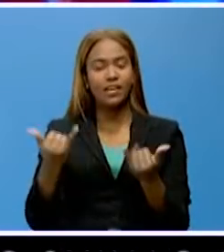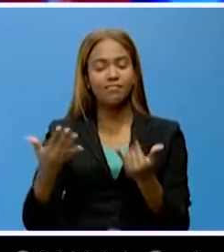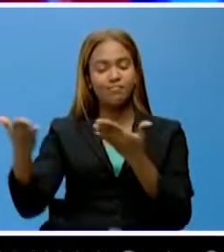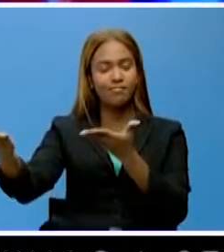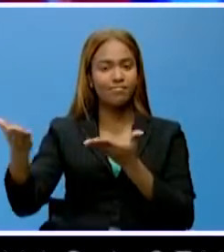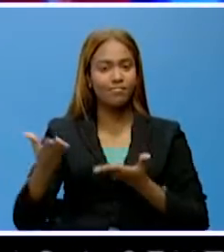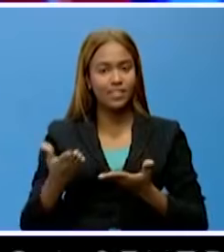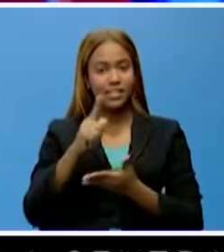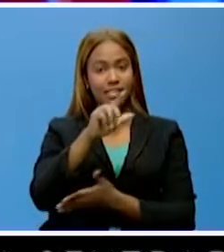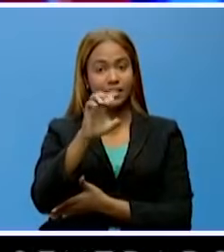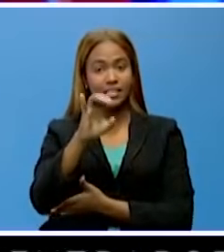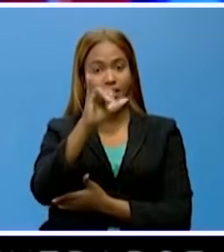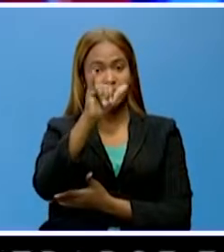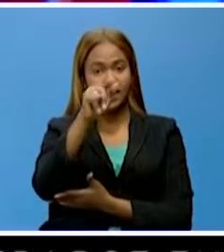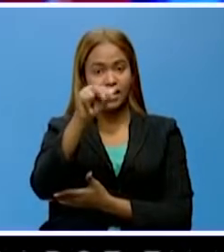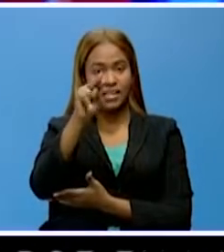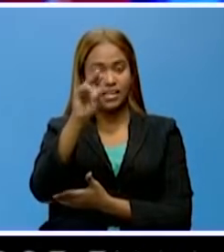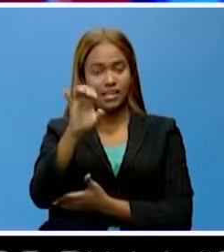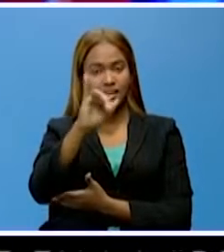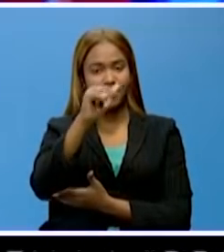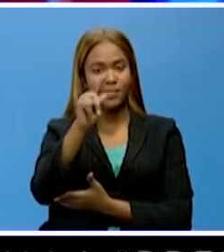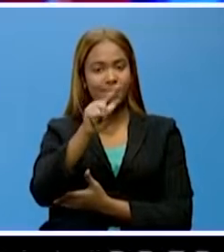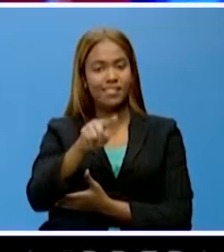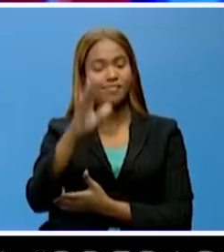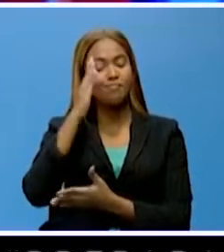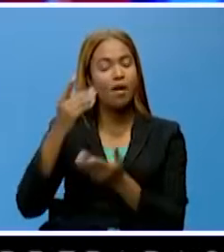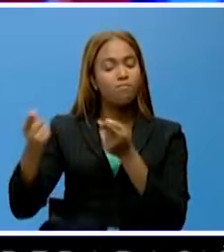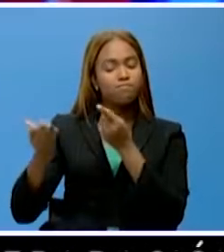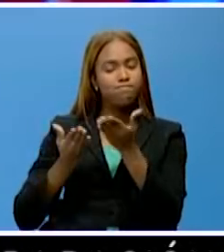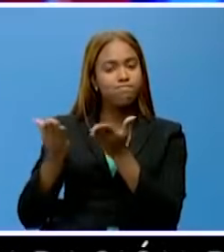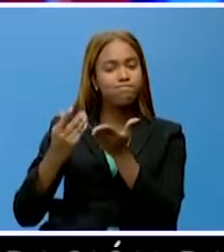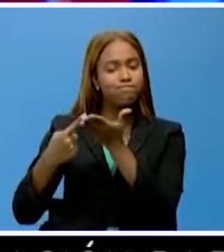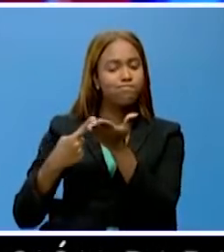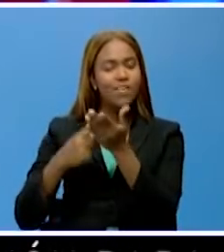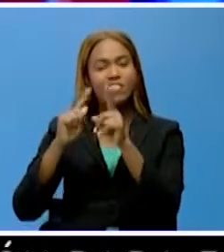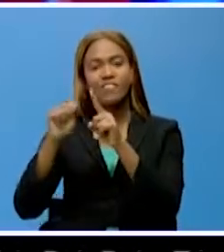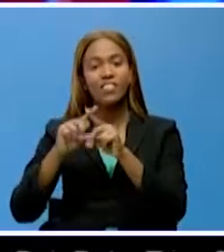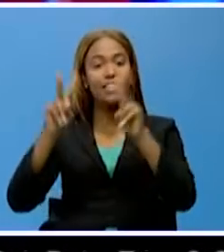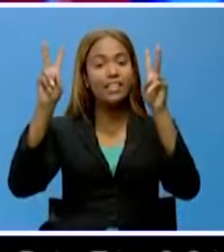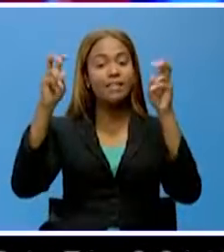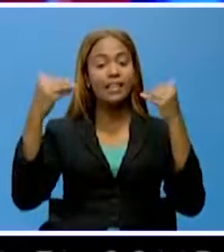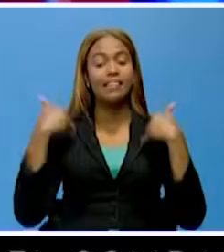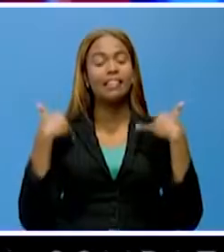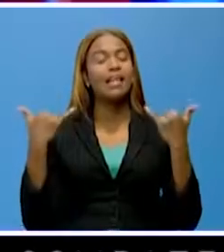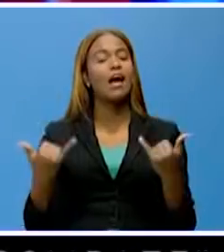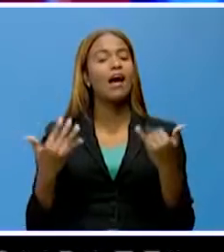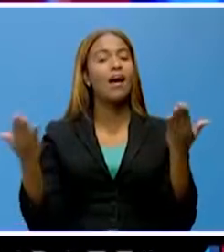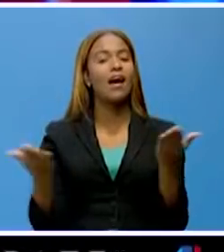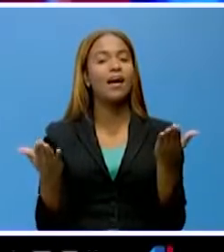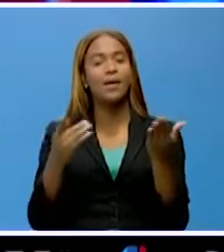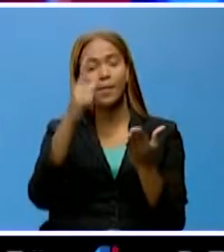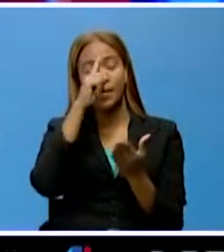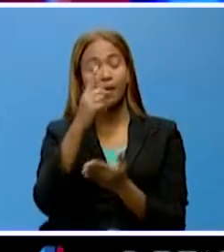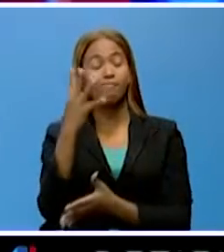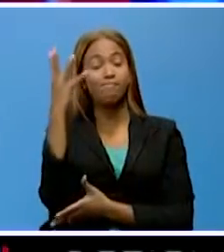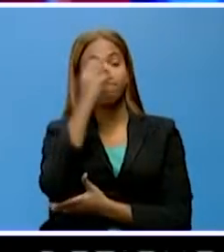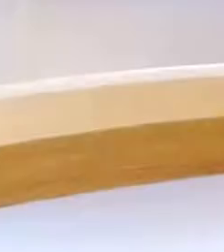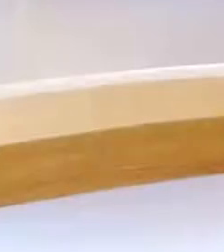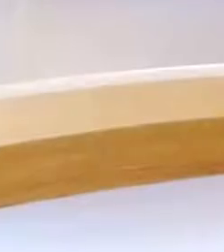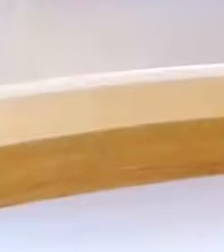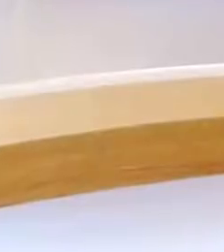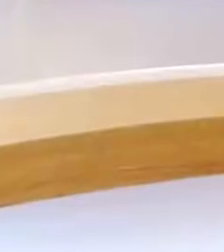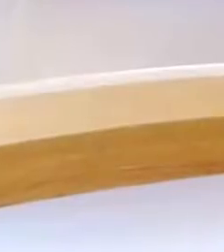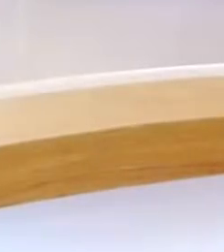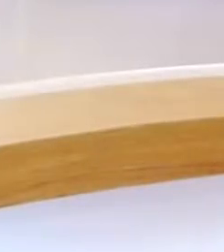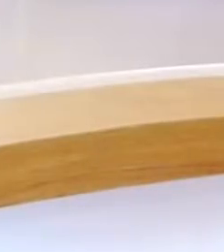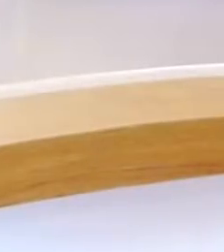la bienvenida a la licenciada Jacqueline Jiménez, con quien vamos a debatir diversos tópicos que nos encuentran en función de este valiosísimo tema. Aquí ya la